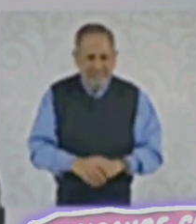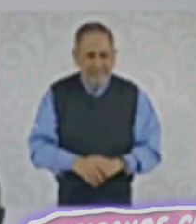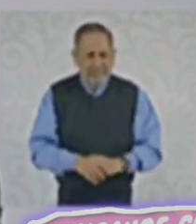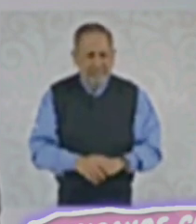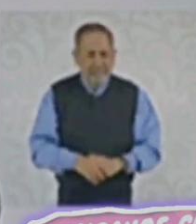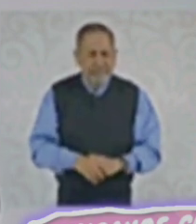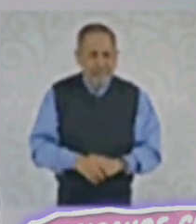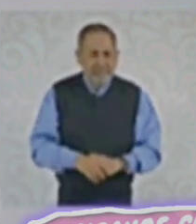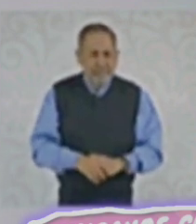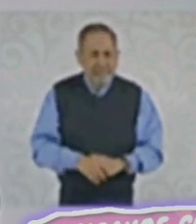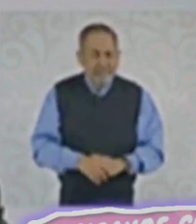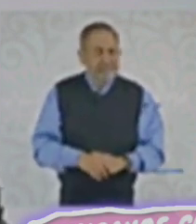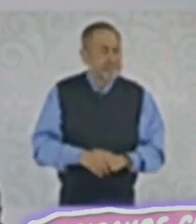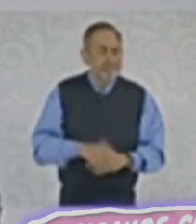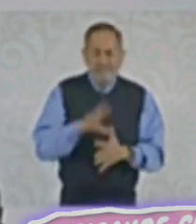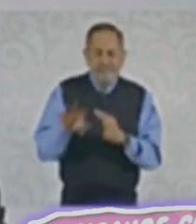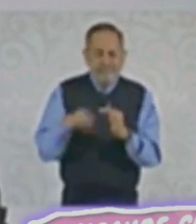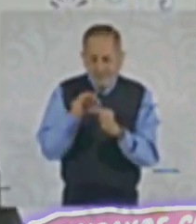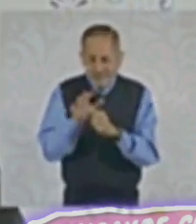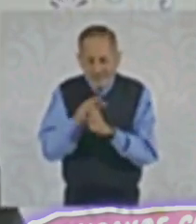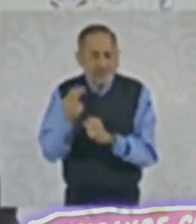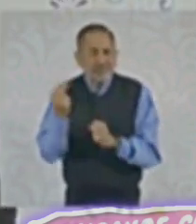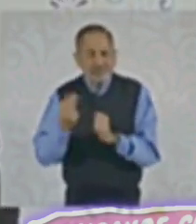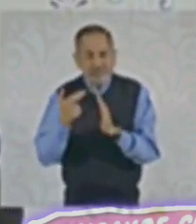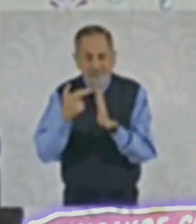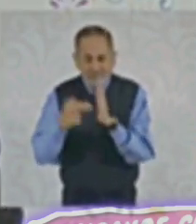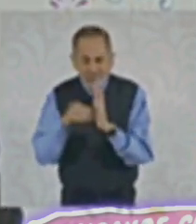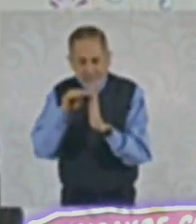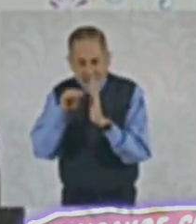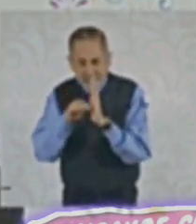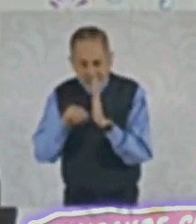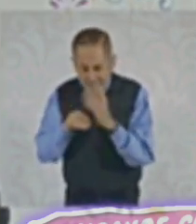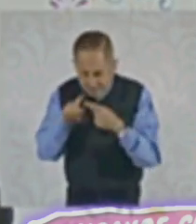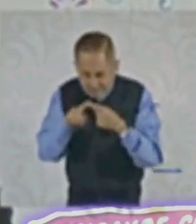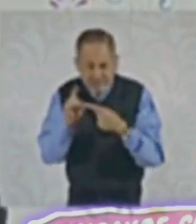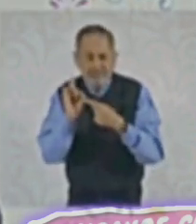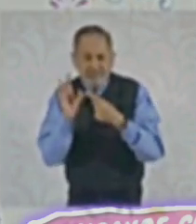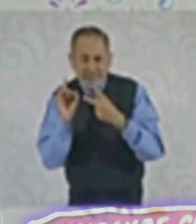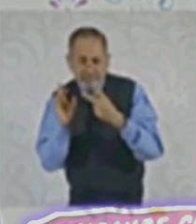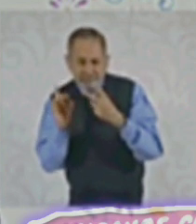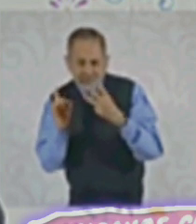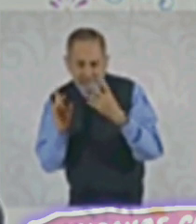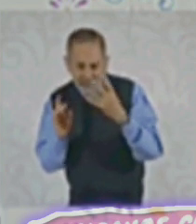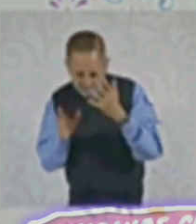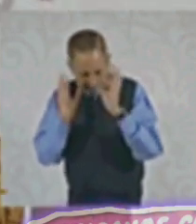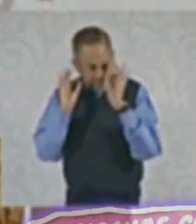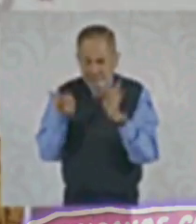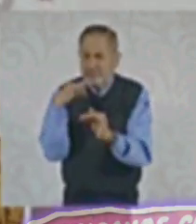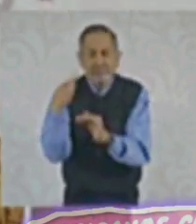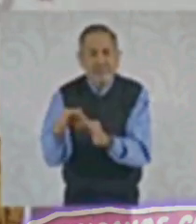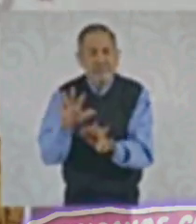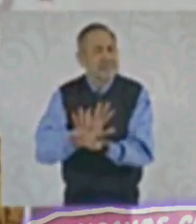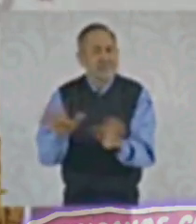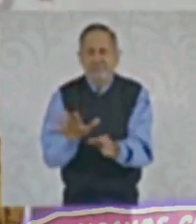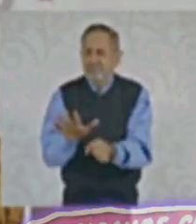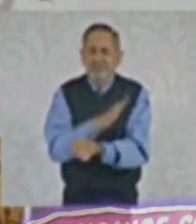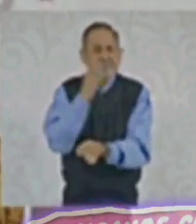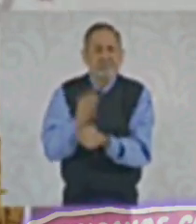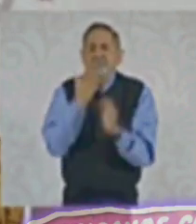Se ha cubierto todos los requisitos y normas que establece la Constitución de la República.